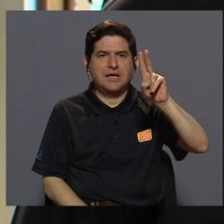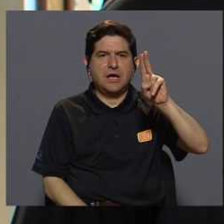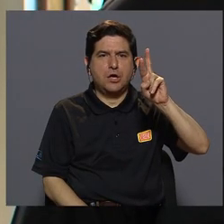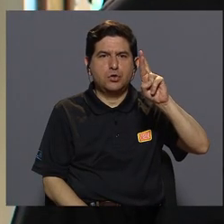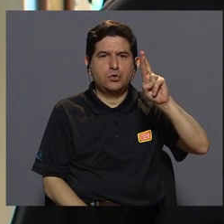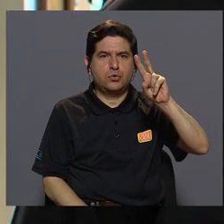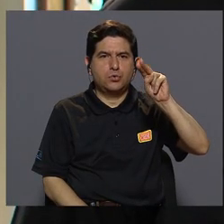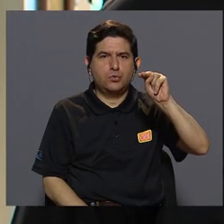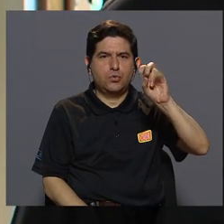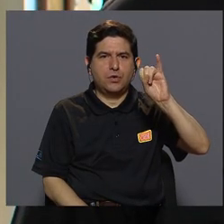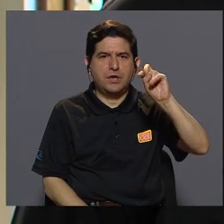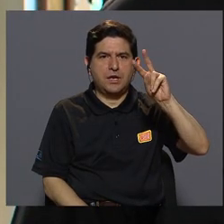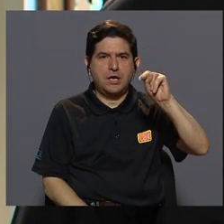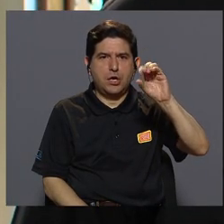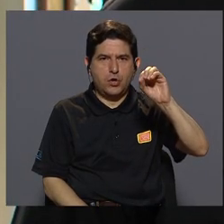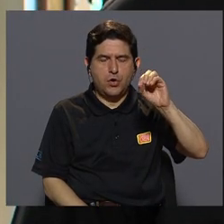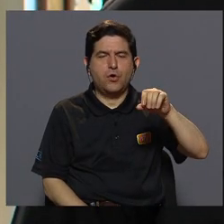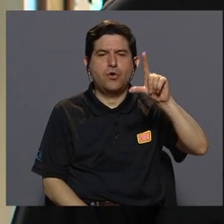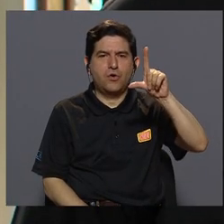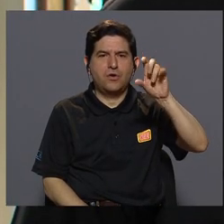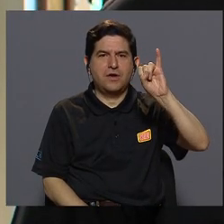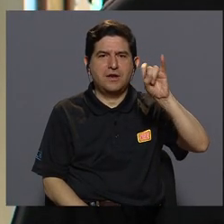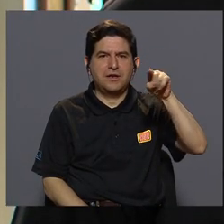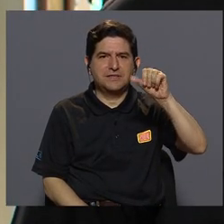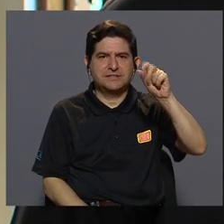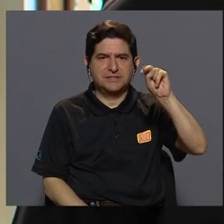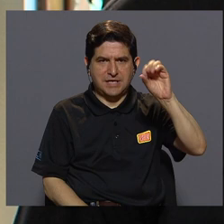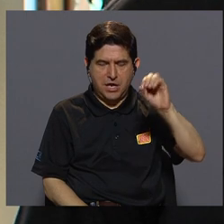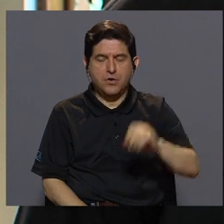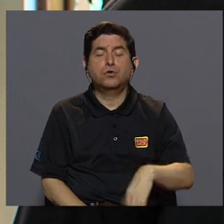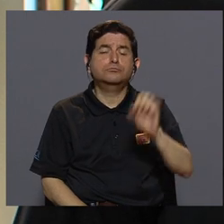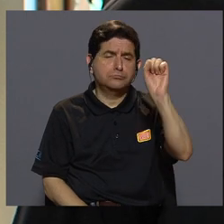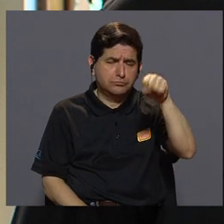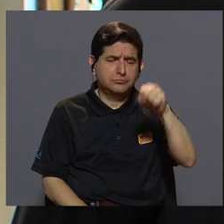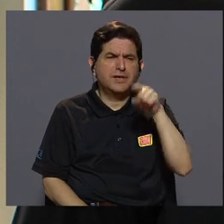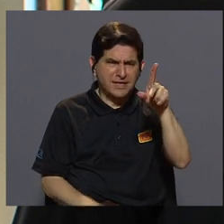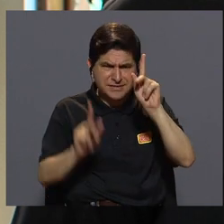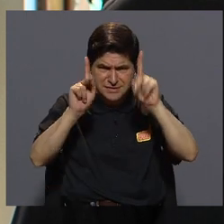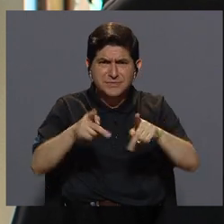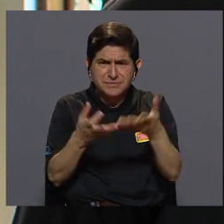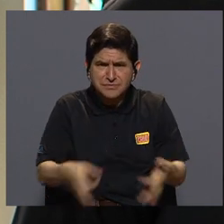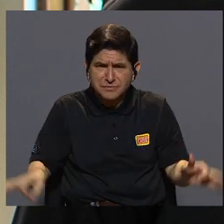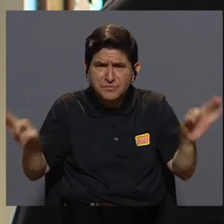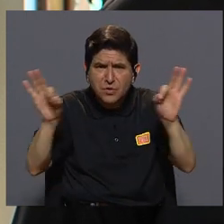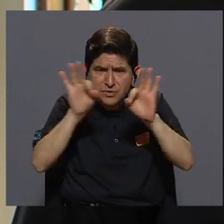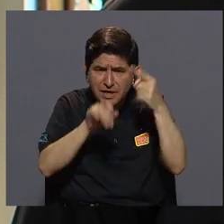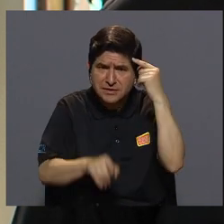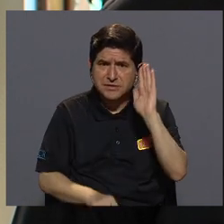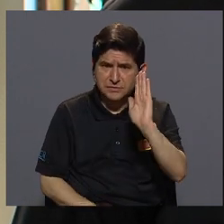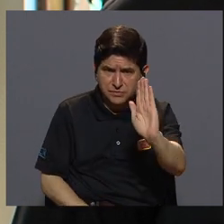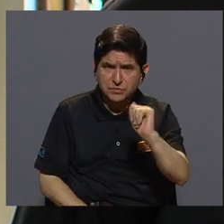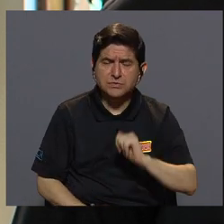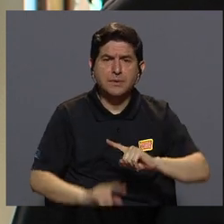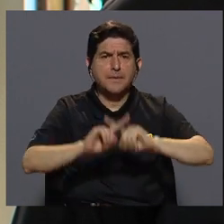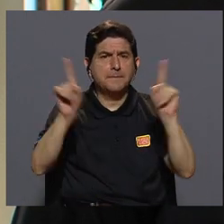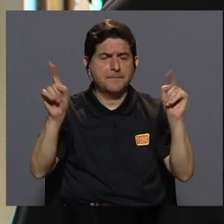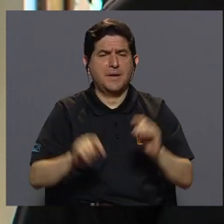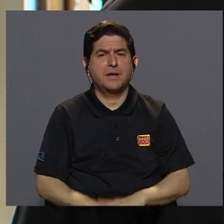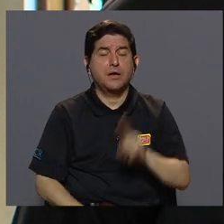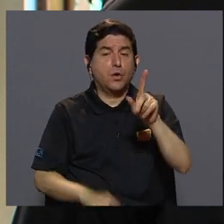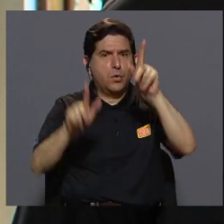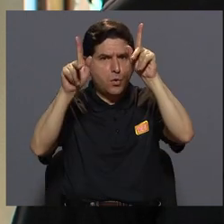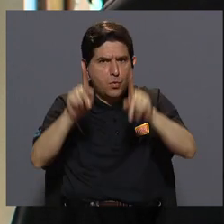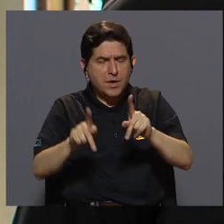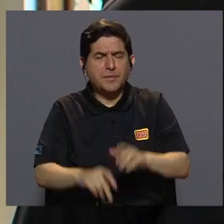Saturnino Lizano. Recuerdo que todas estas personas para usted han sido muy importantes, pero inclusive